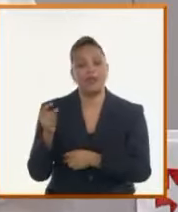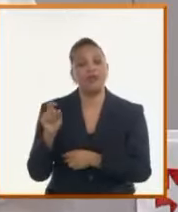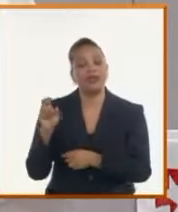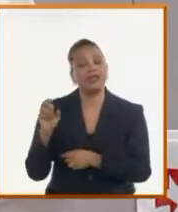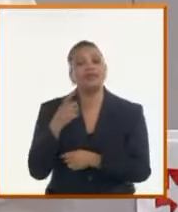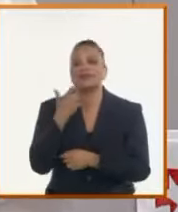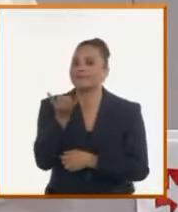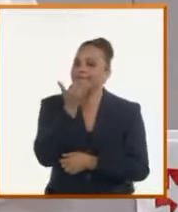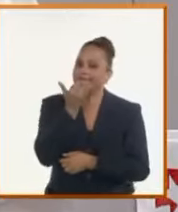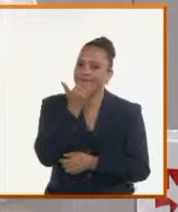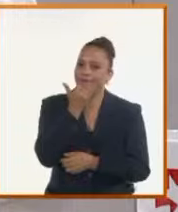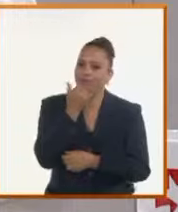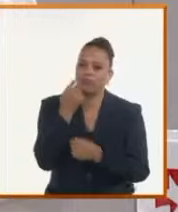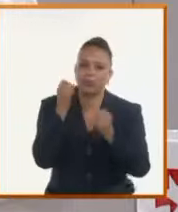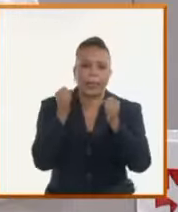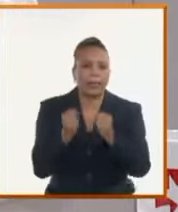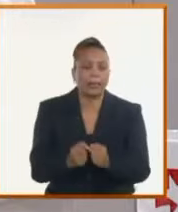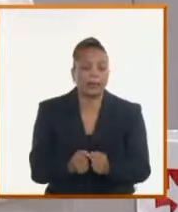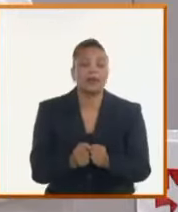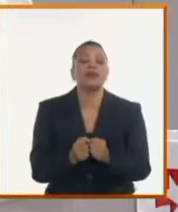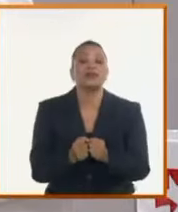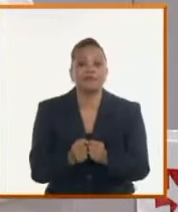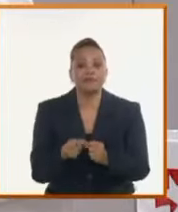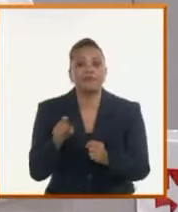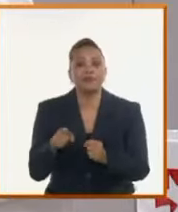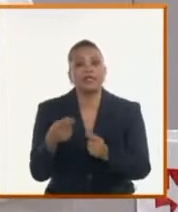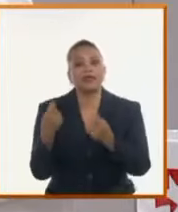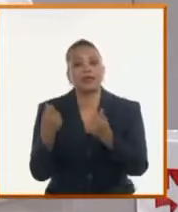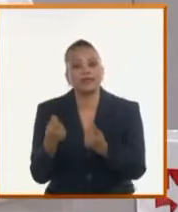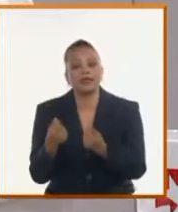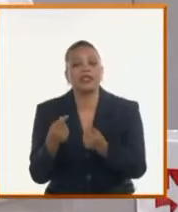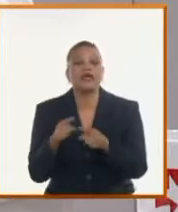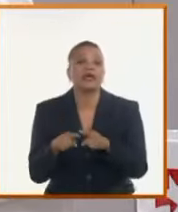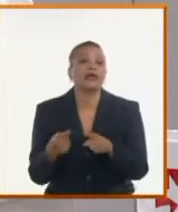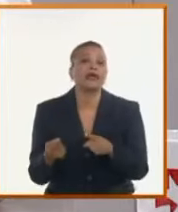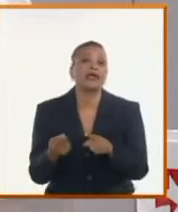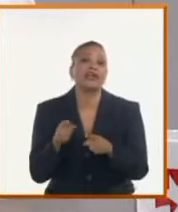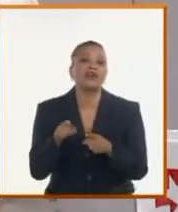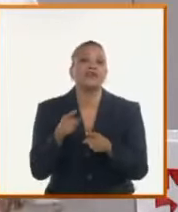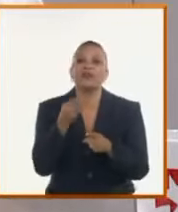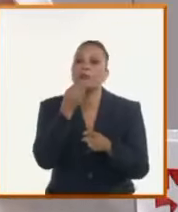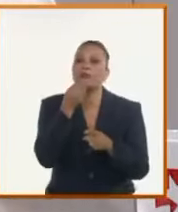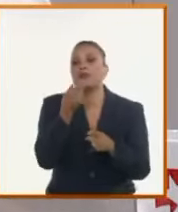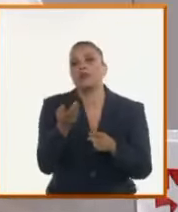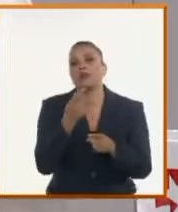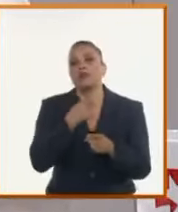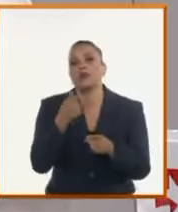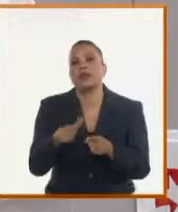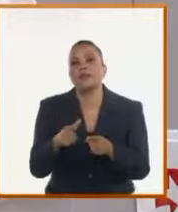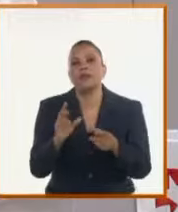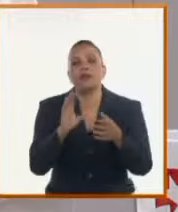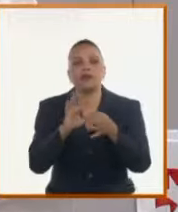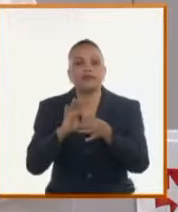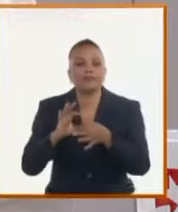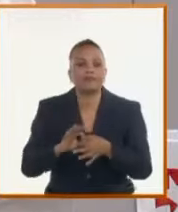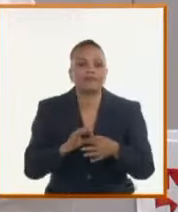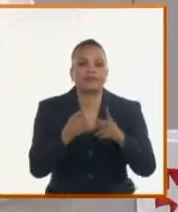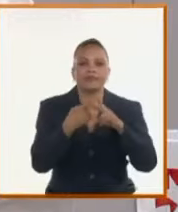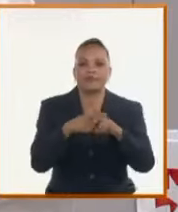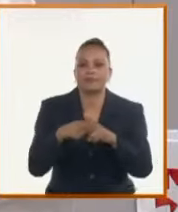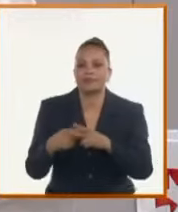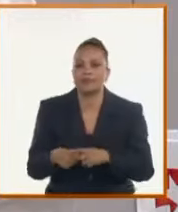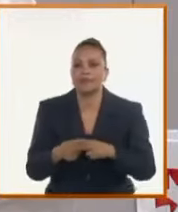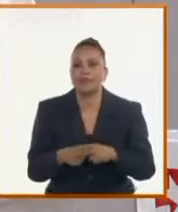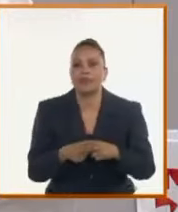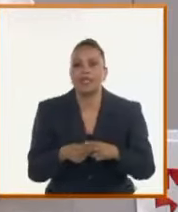afectado bastante ese financiamiento oportuno que no no ha permitido por ejemplo que las catenarias se restituyan